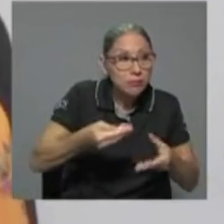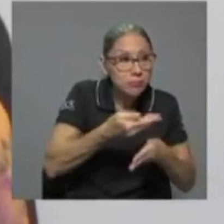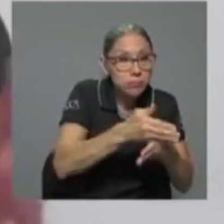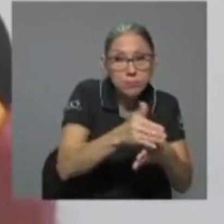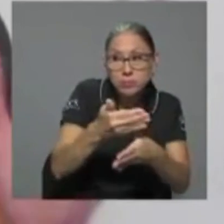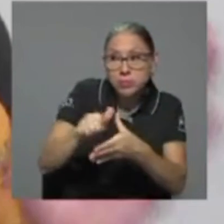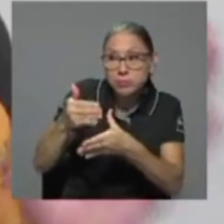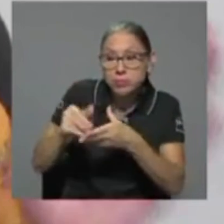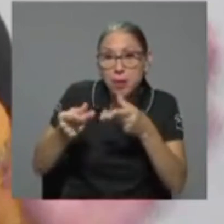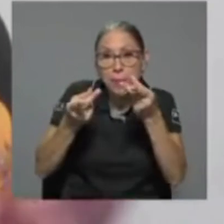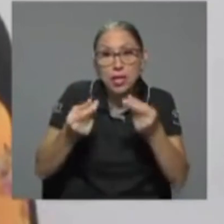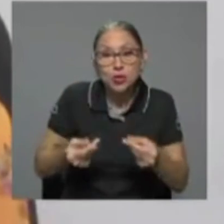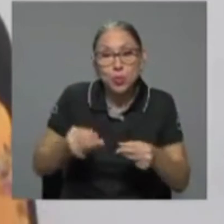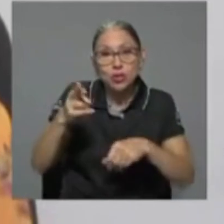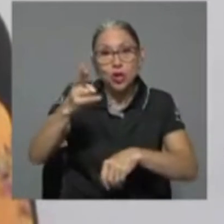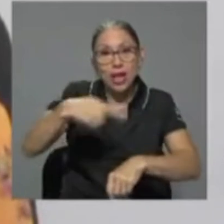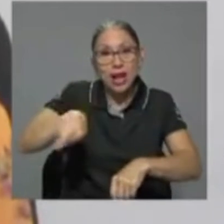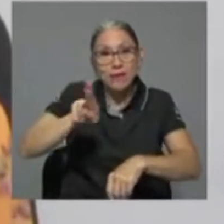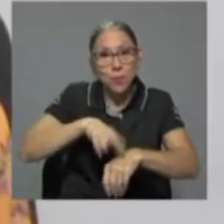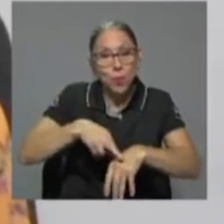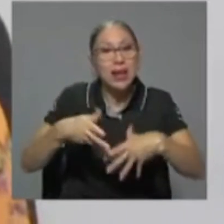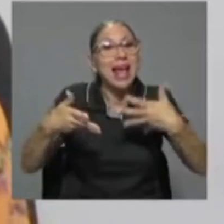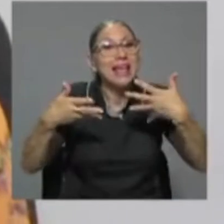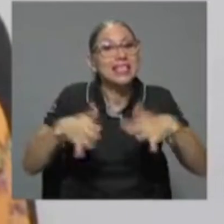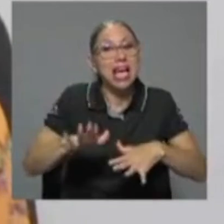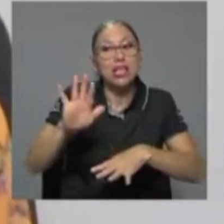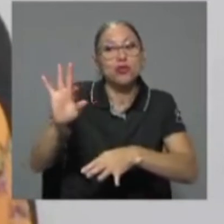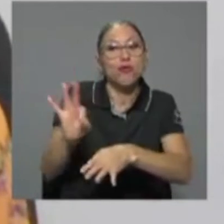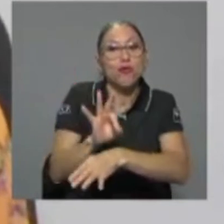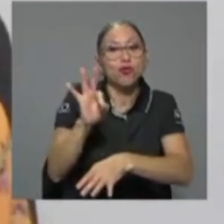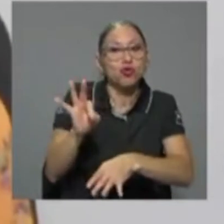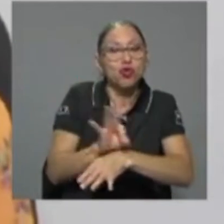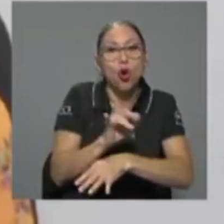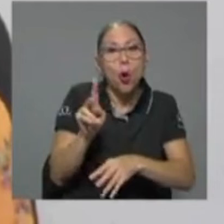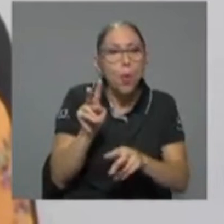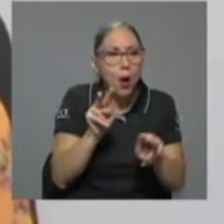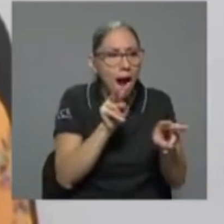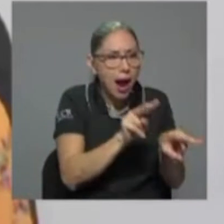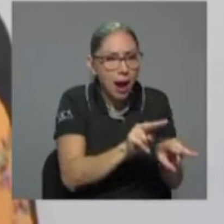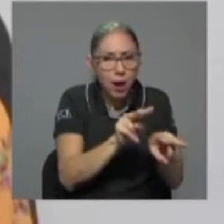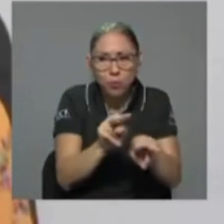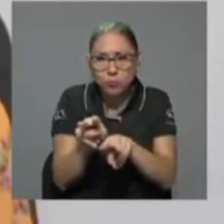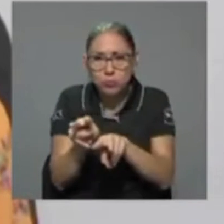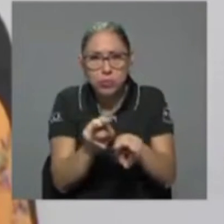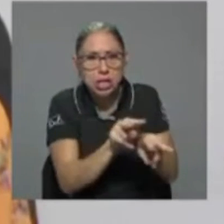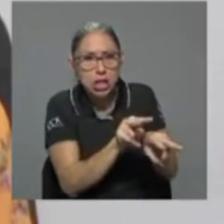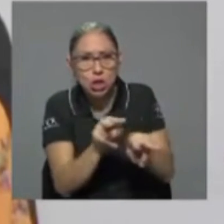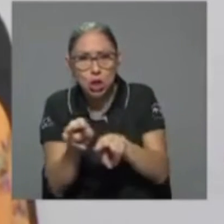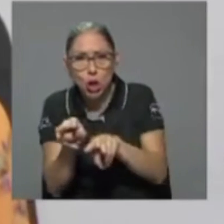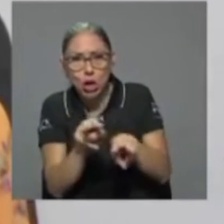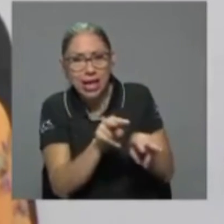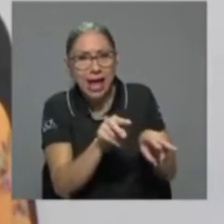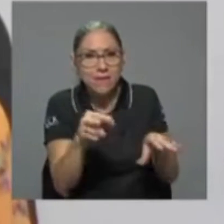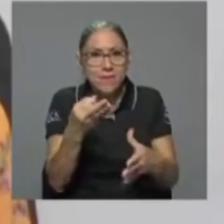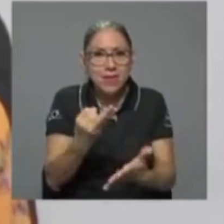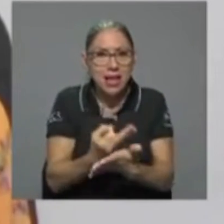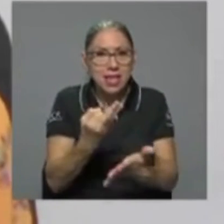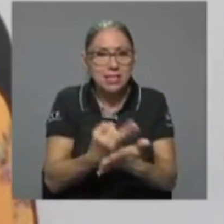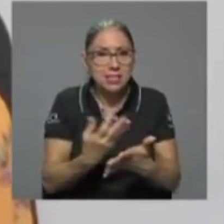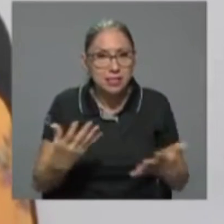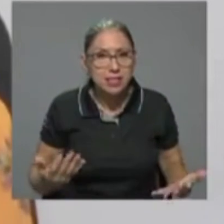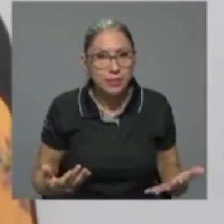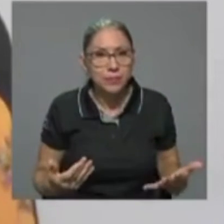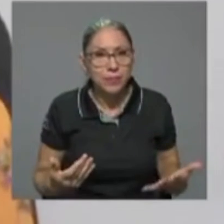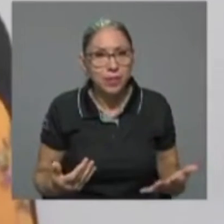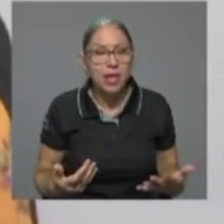ya en su función, digamos, de auditor, ¿verdad? De la auditoría financiera que realiza,